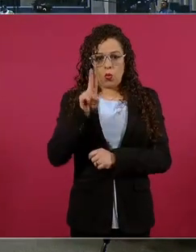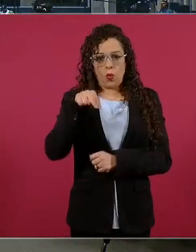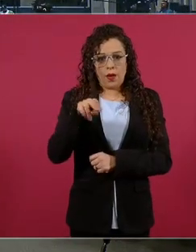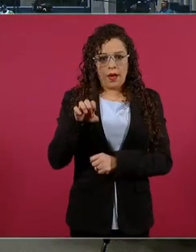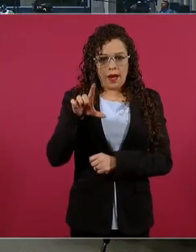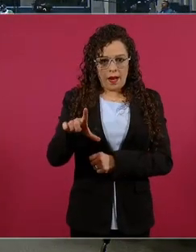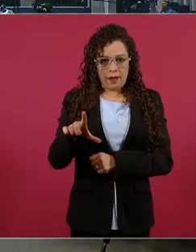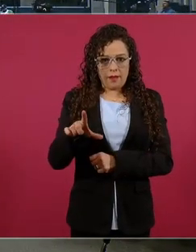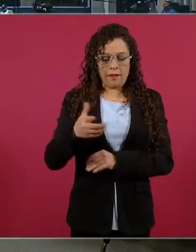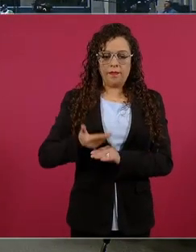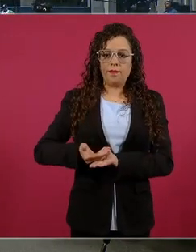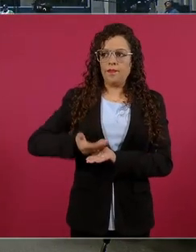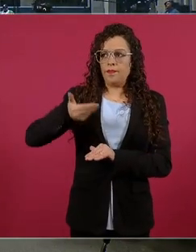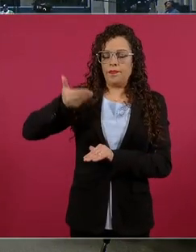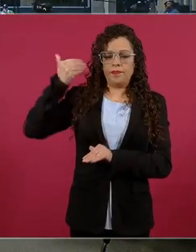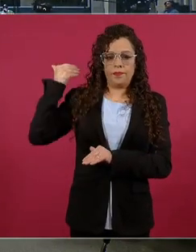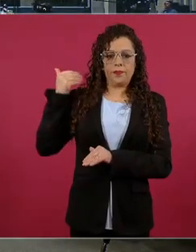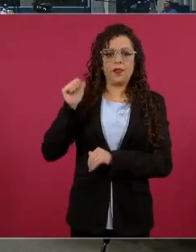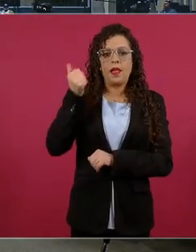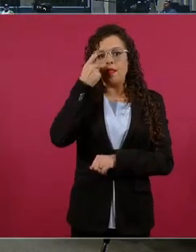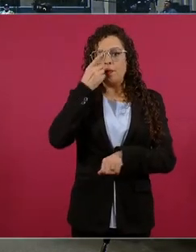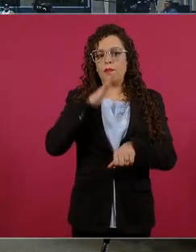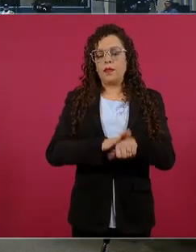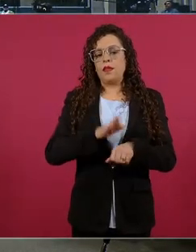las administraciones de Fidel Herrera,